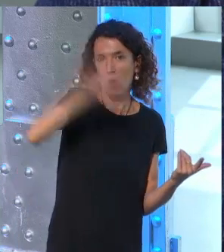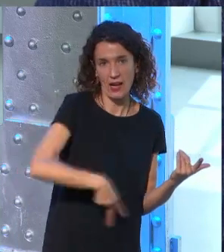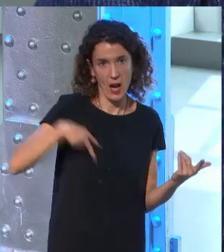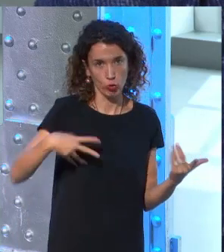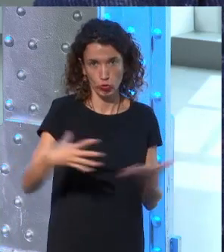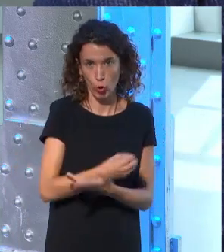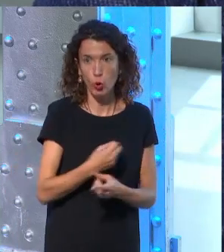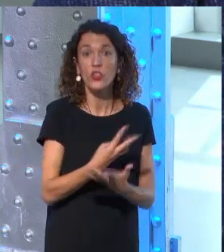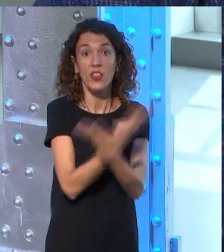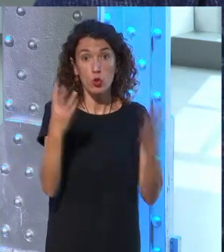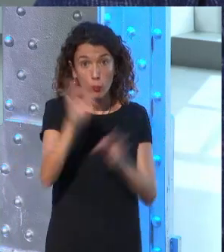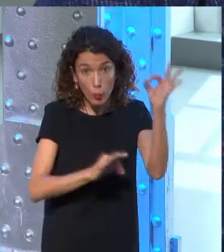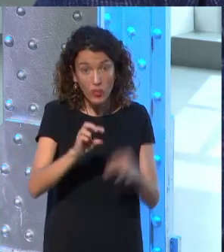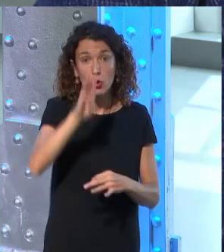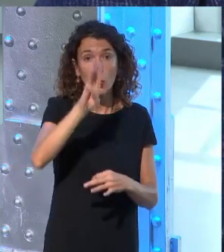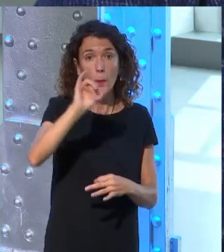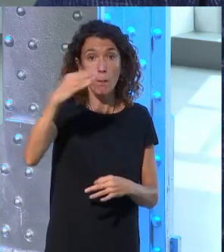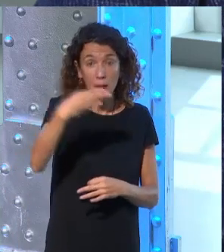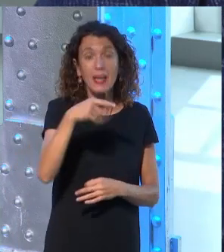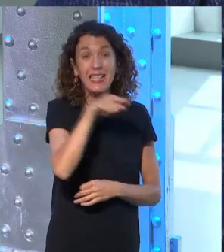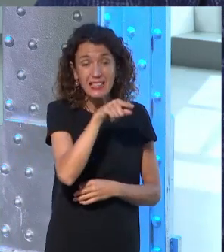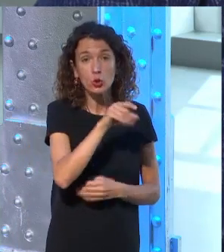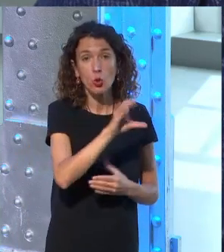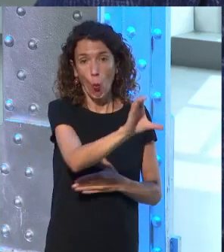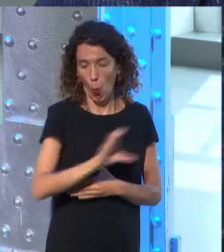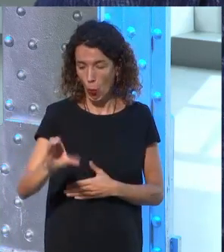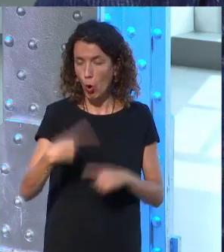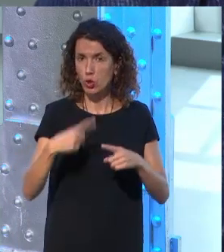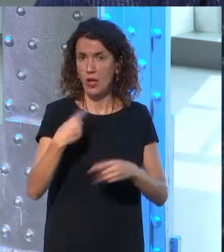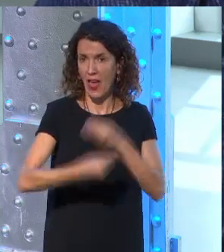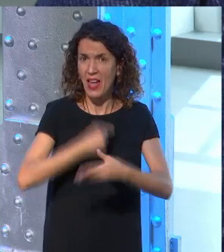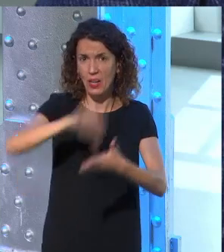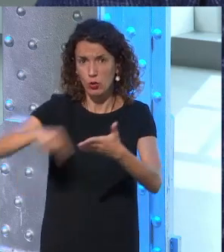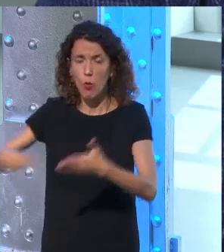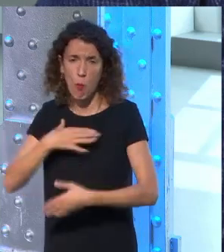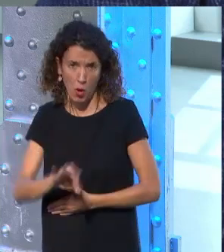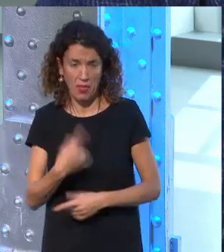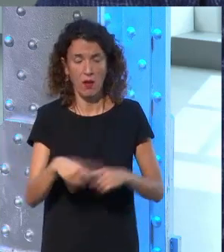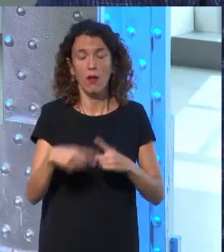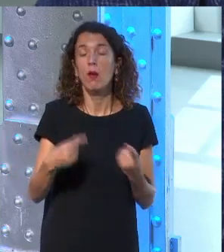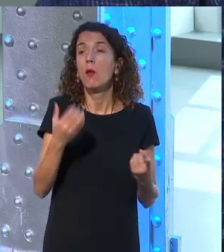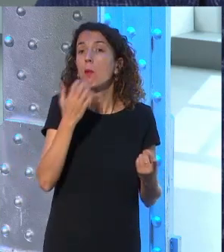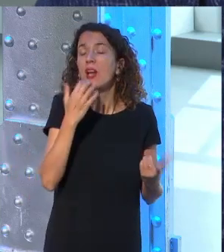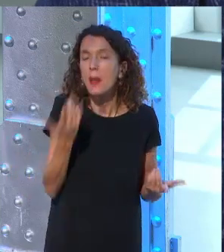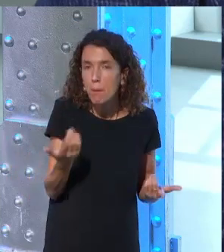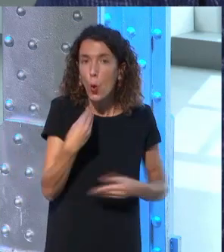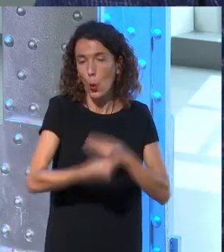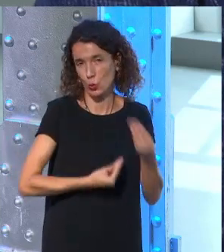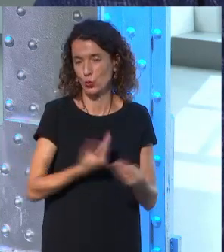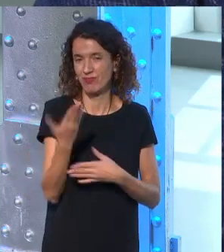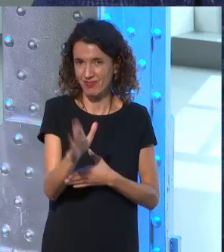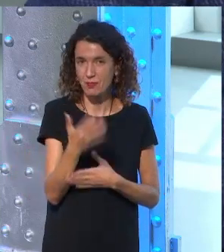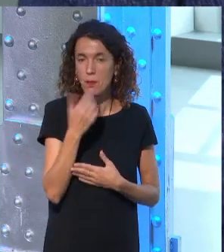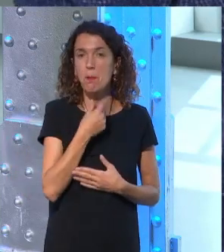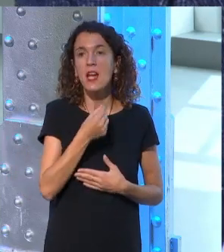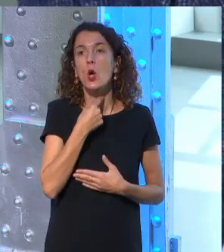el Estado español. Bien. El 18% del PIB, con eso se pueden hacer muchas cosas a nivel de contratación. Como ejemplo, yo siempre utilizo, y que me gusta,